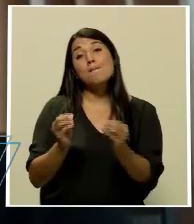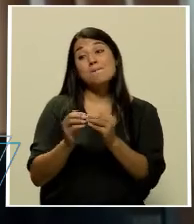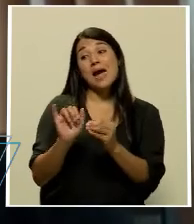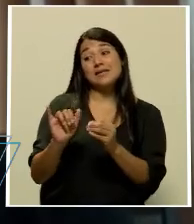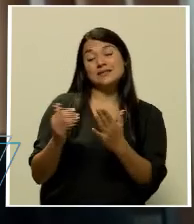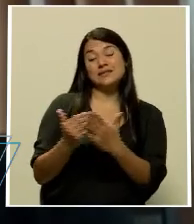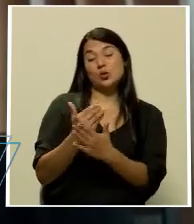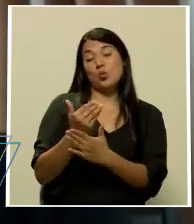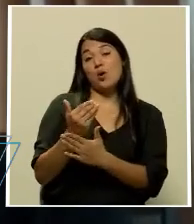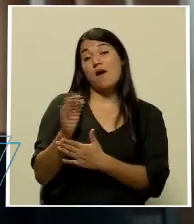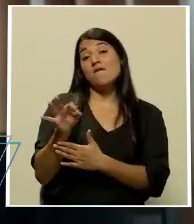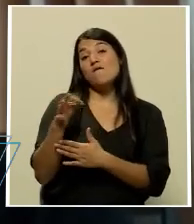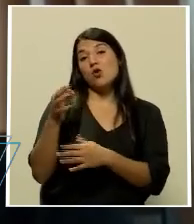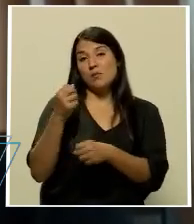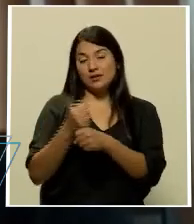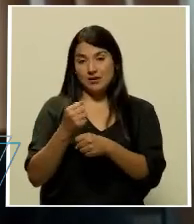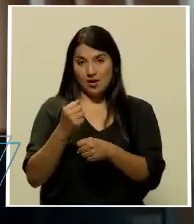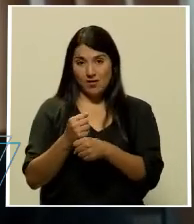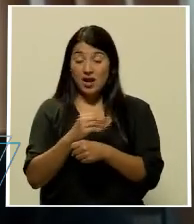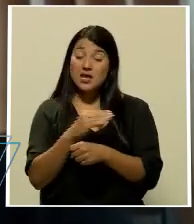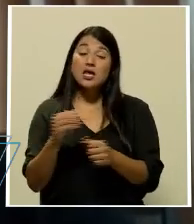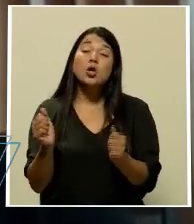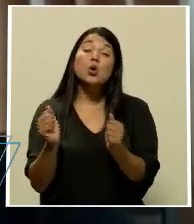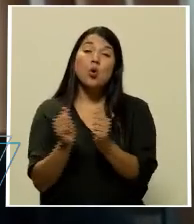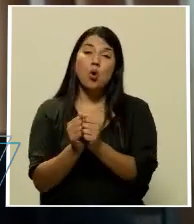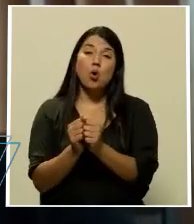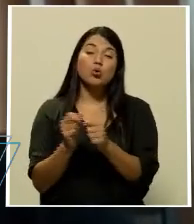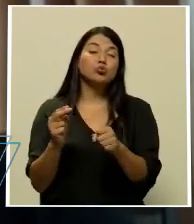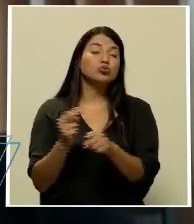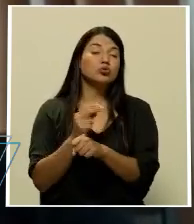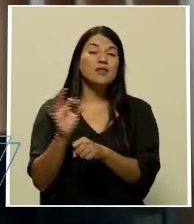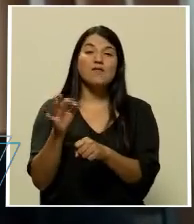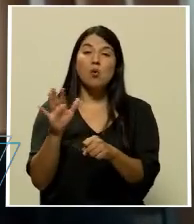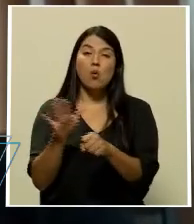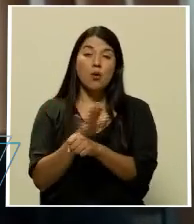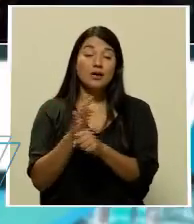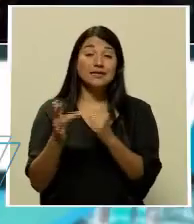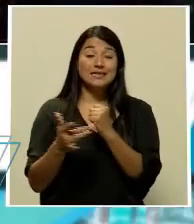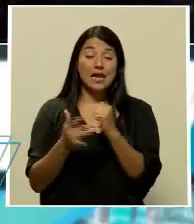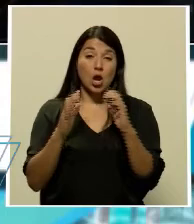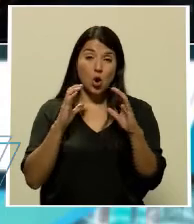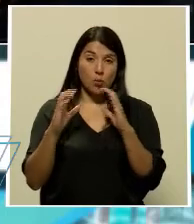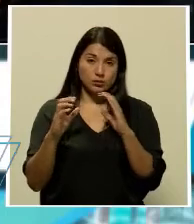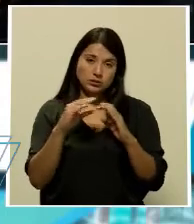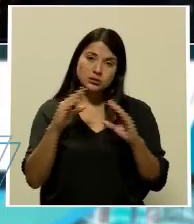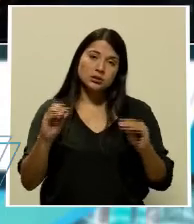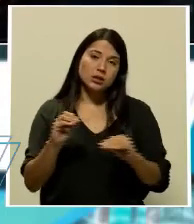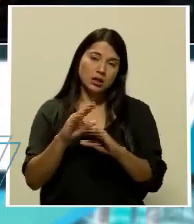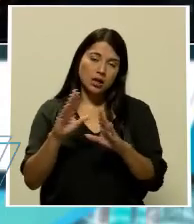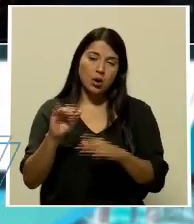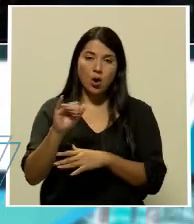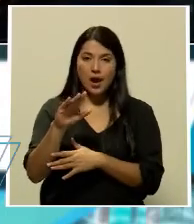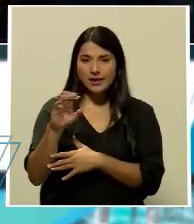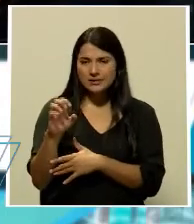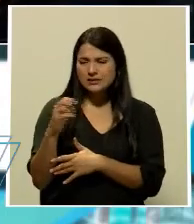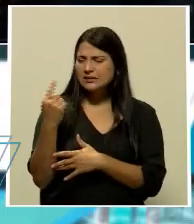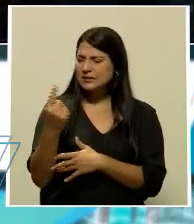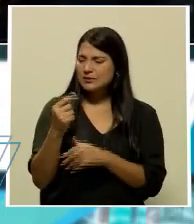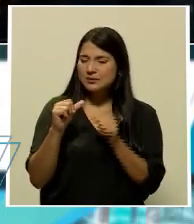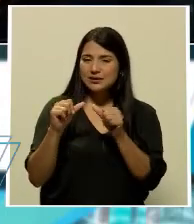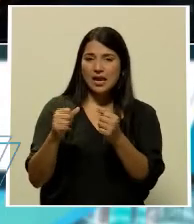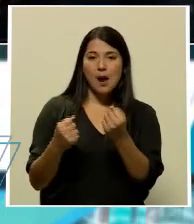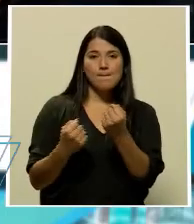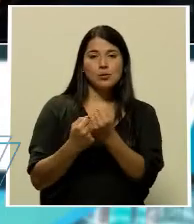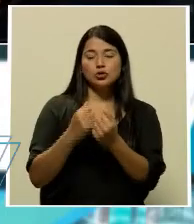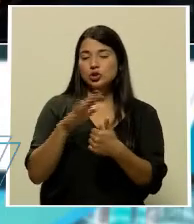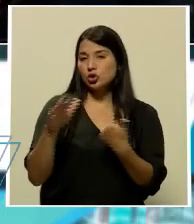nueva forma de vida y, por supuesto, con un uso pleno de las telecomunicaciones, y, por supuesto, el ICE estará y seguirá apoyando